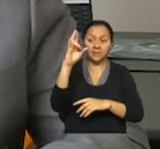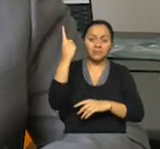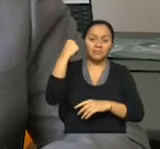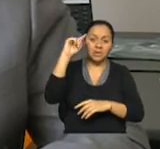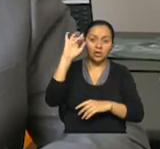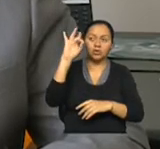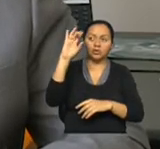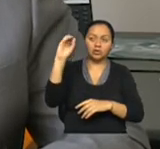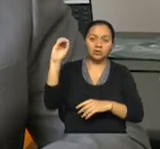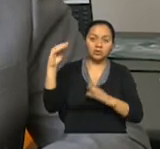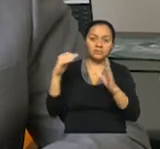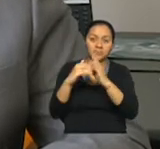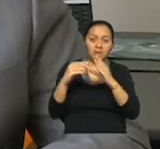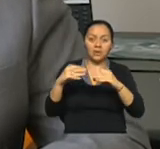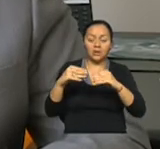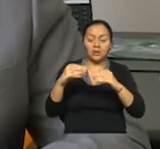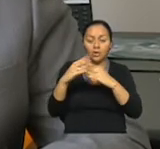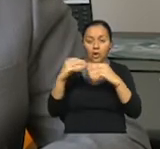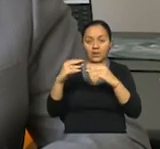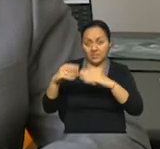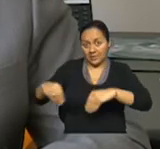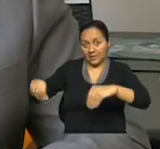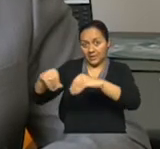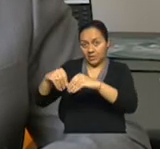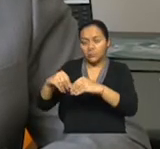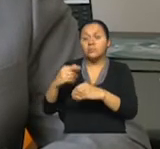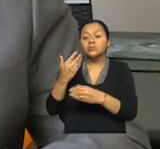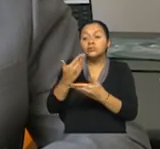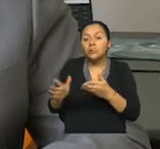$7,800,000 aproximadamente, y el saldo de